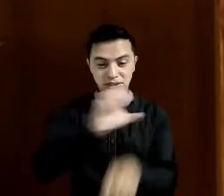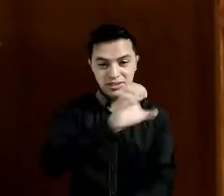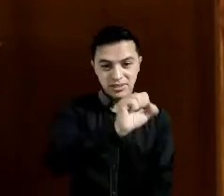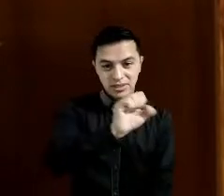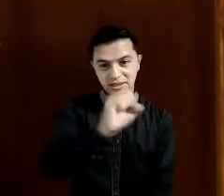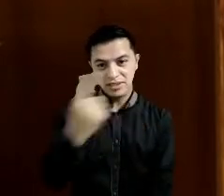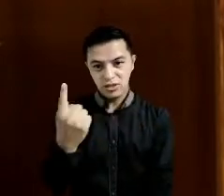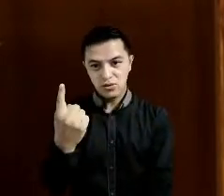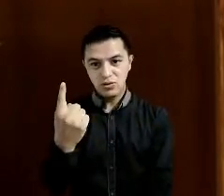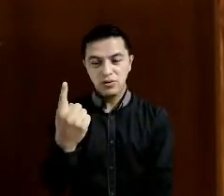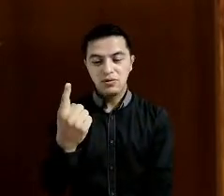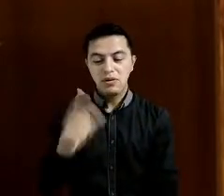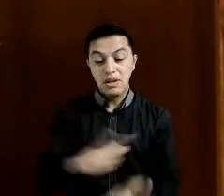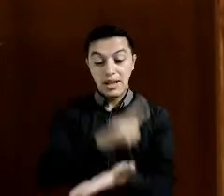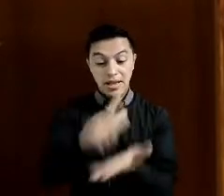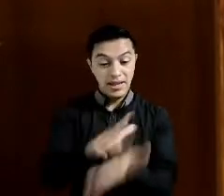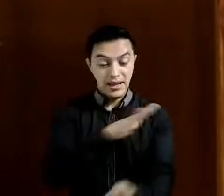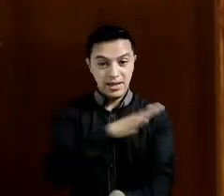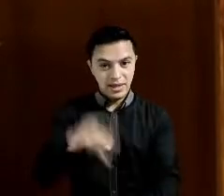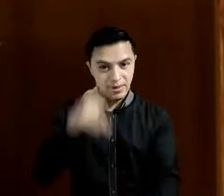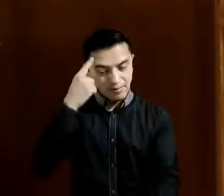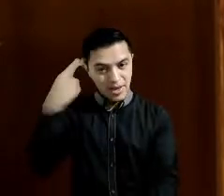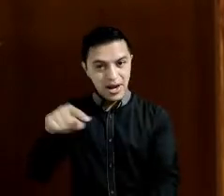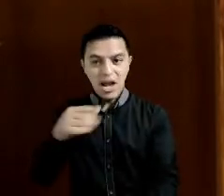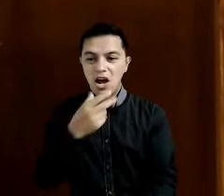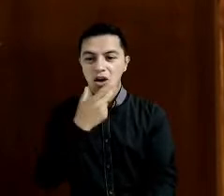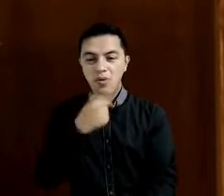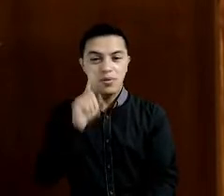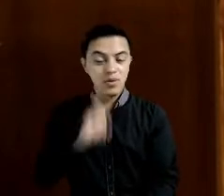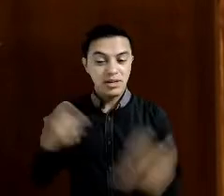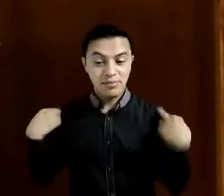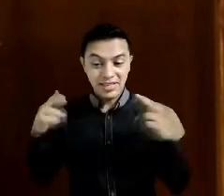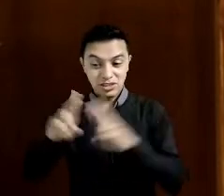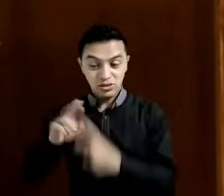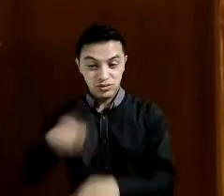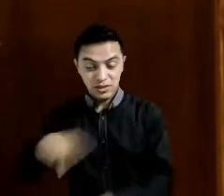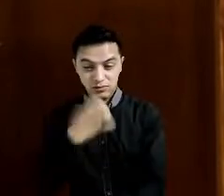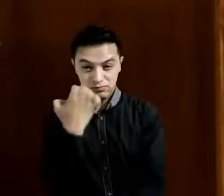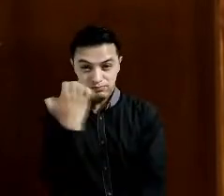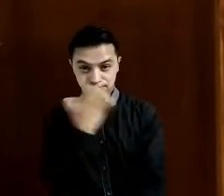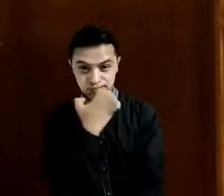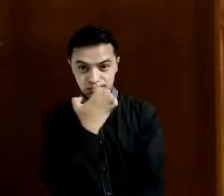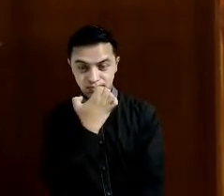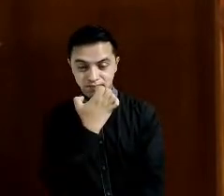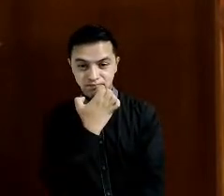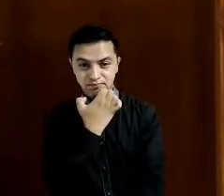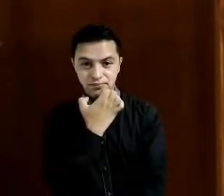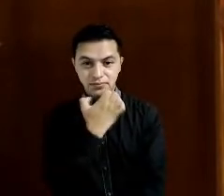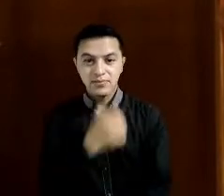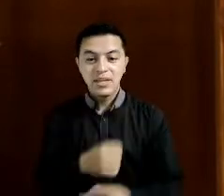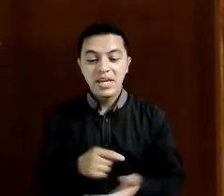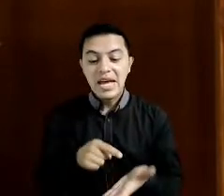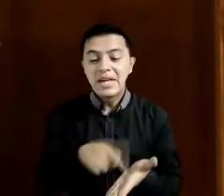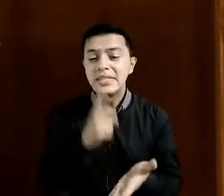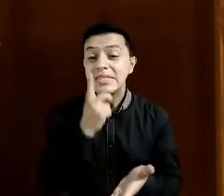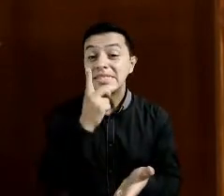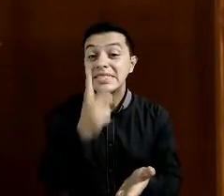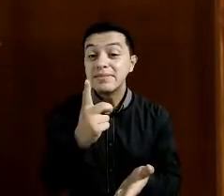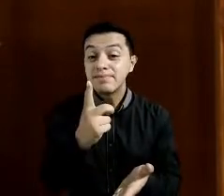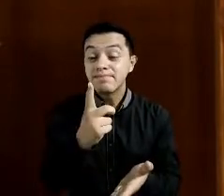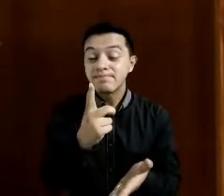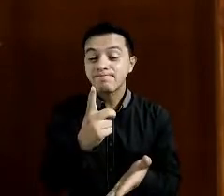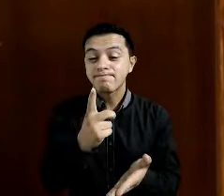de la Ley General del Sistema para la Carrera de las Maestras y los Maestros establecen una medida